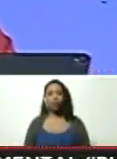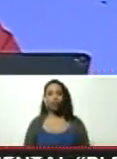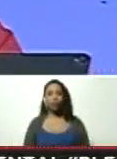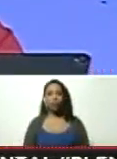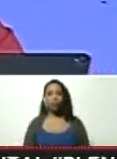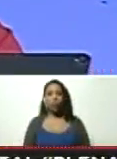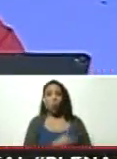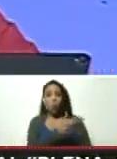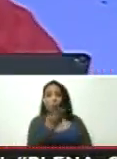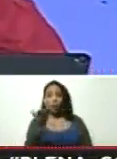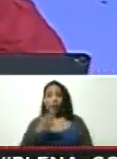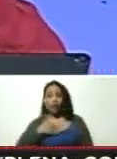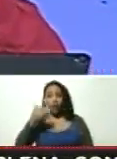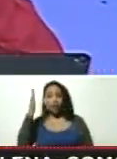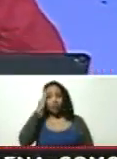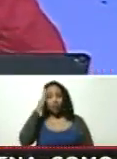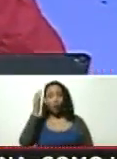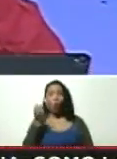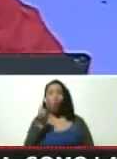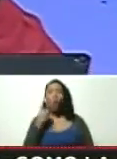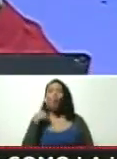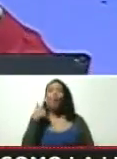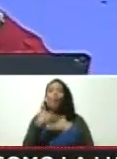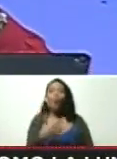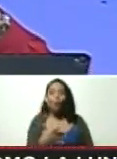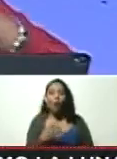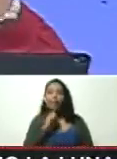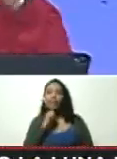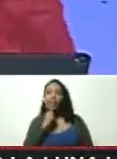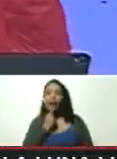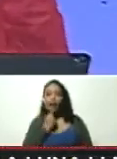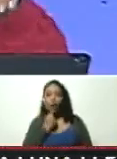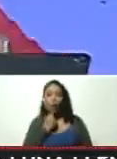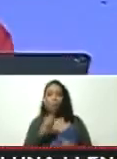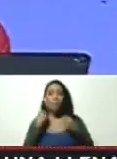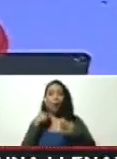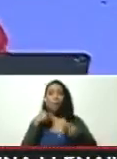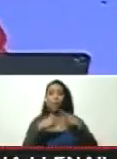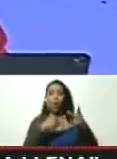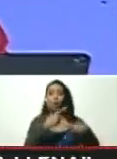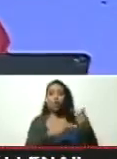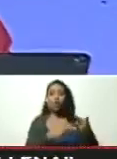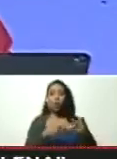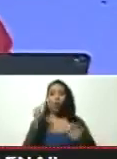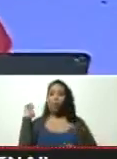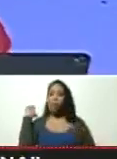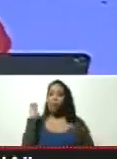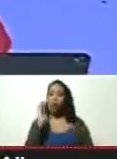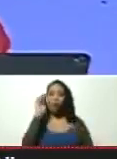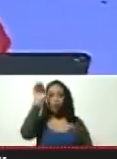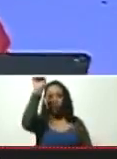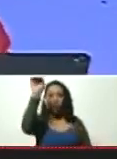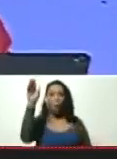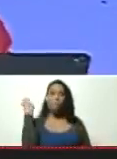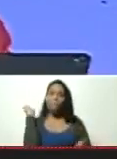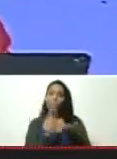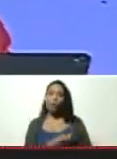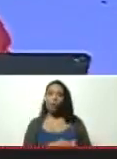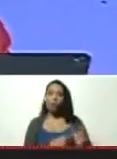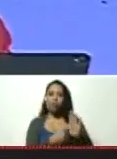Si ustedes quieren saber cuál es la clave de claves para los procesos por venir, pongamos nuestra